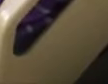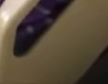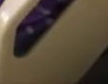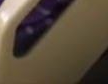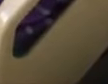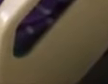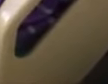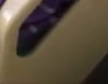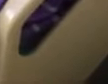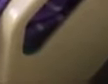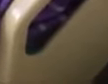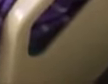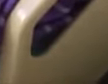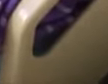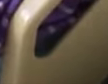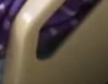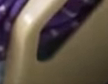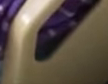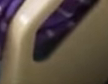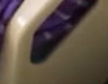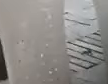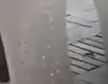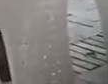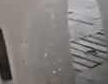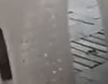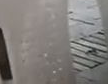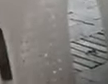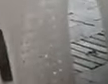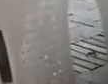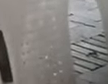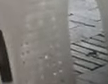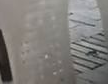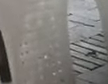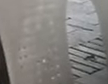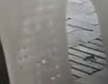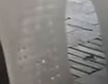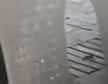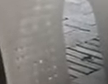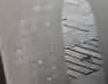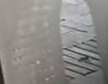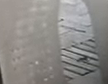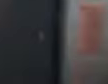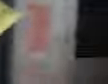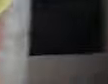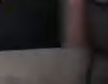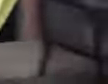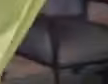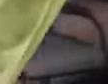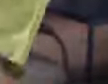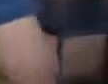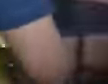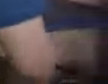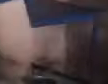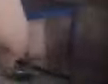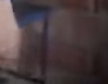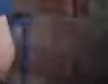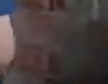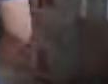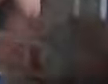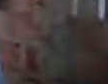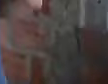atendió 923 casos reportados por Civigila a comisarías de familia producto de violencia de género, los